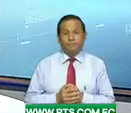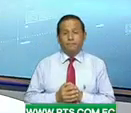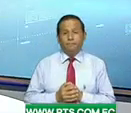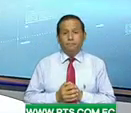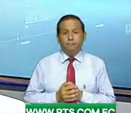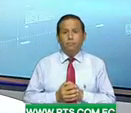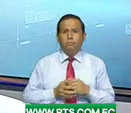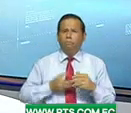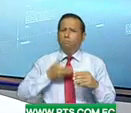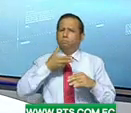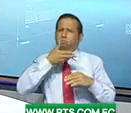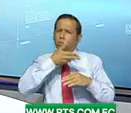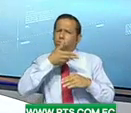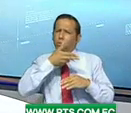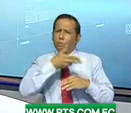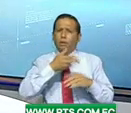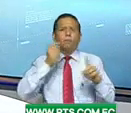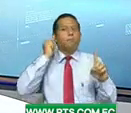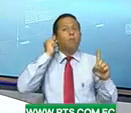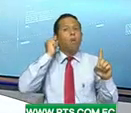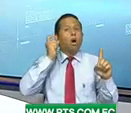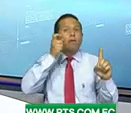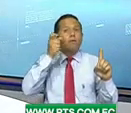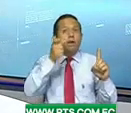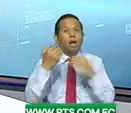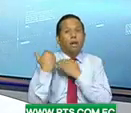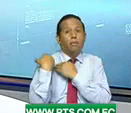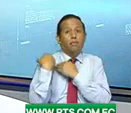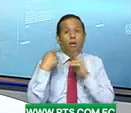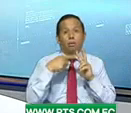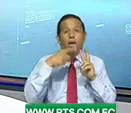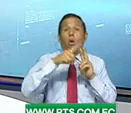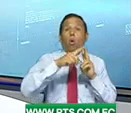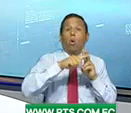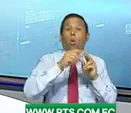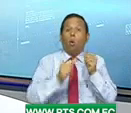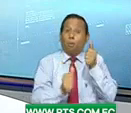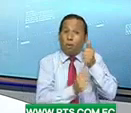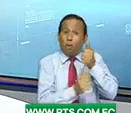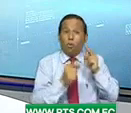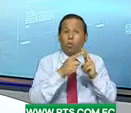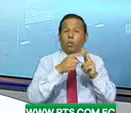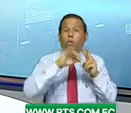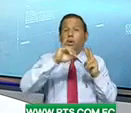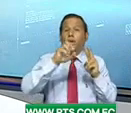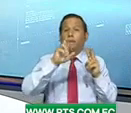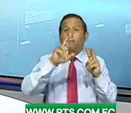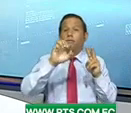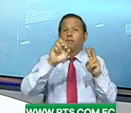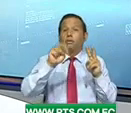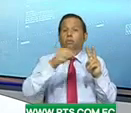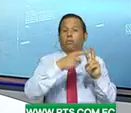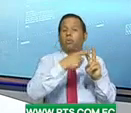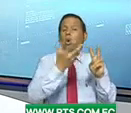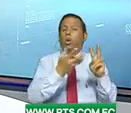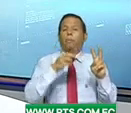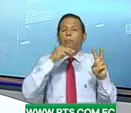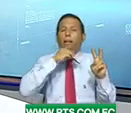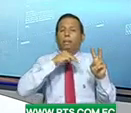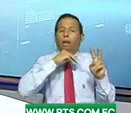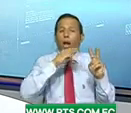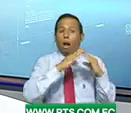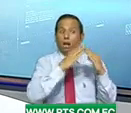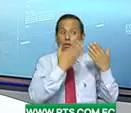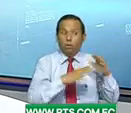Asesinan a la fiscal de tránsito Luz Marina Delgado y su asistente Jefferson Mendoza al salir de su casa en Manta. La DINASED